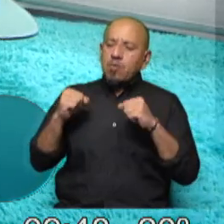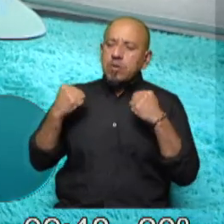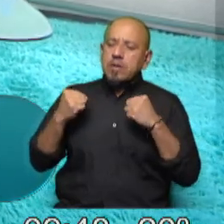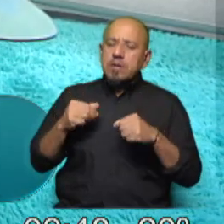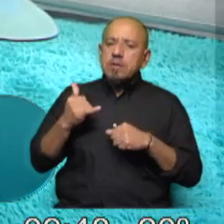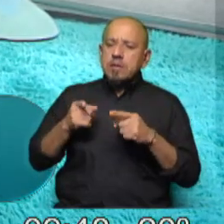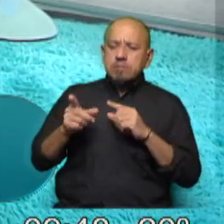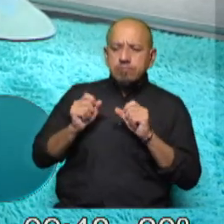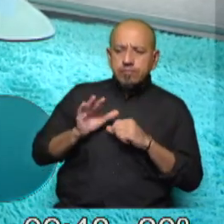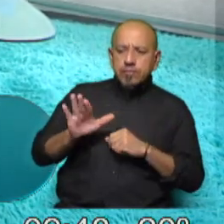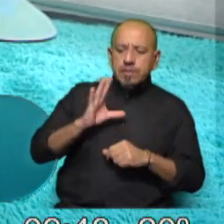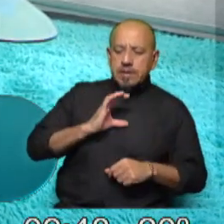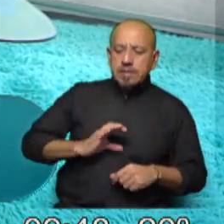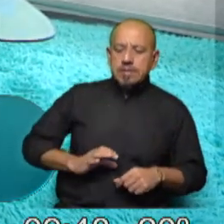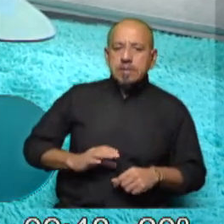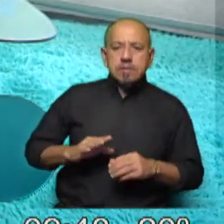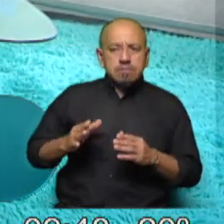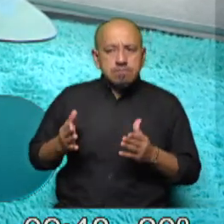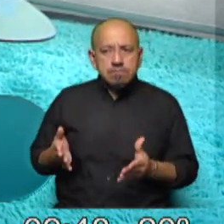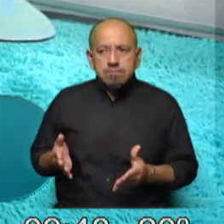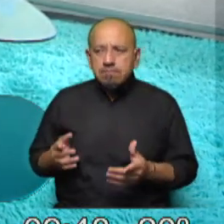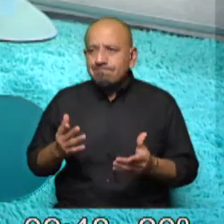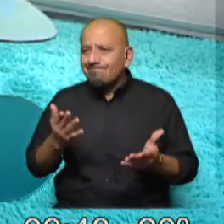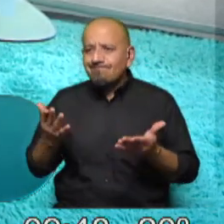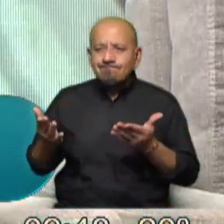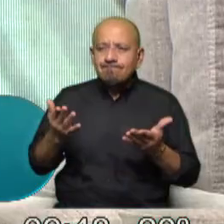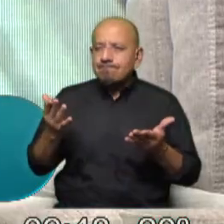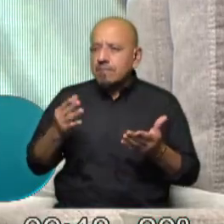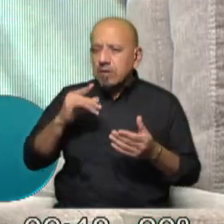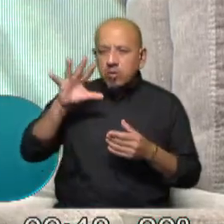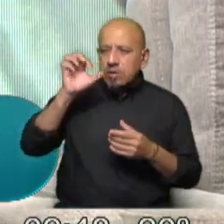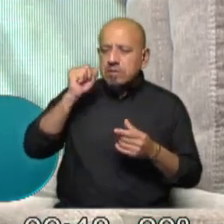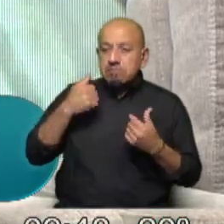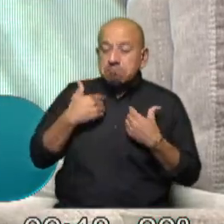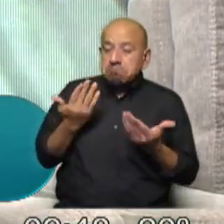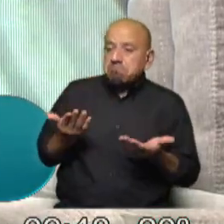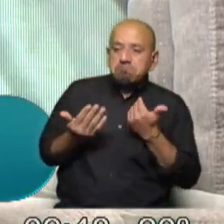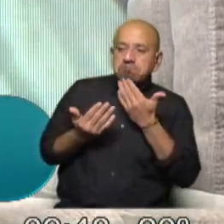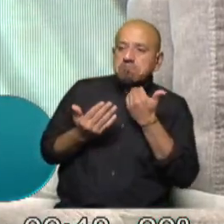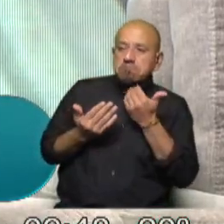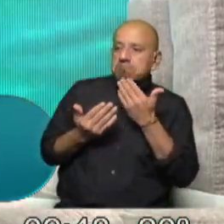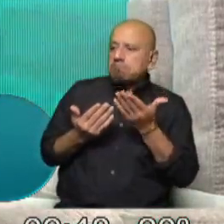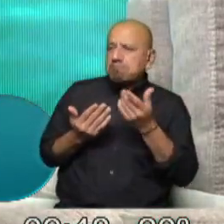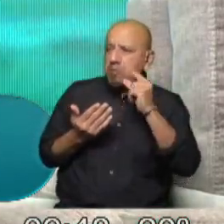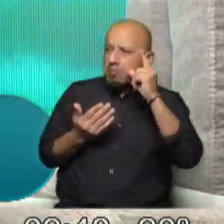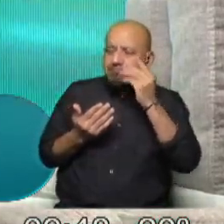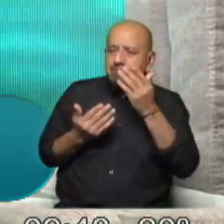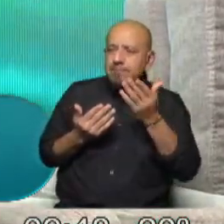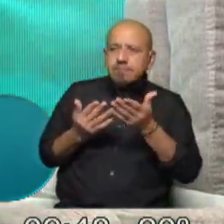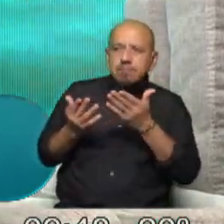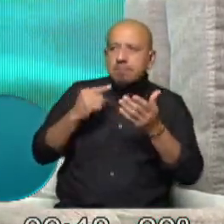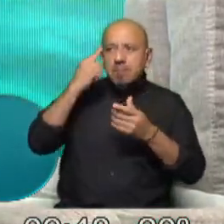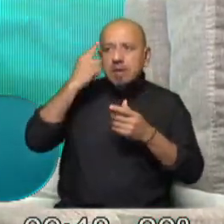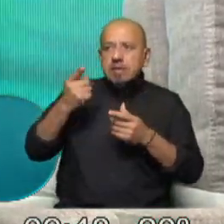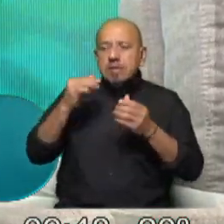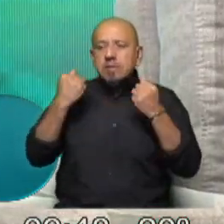determinadas características que de repente no hacen que lo entendamos, de repente las personas ignorantes como yo en este tema, como, no sé, uno piensa deporte,